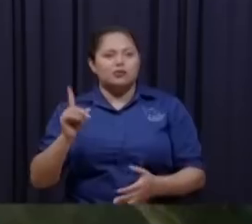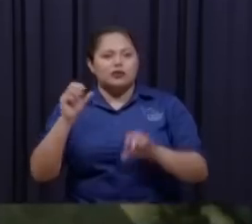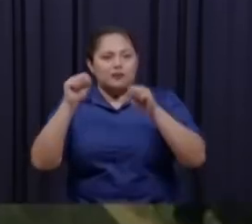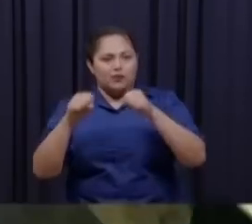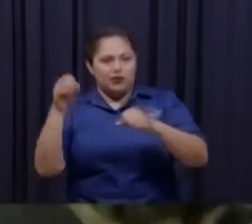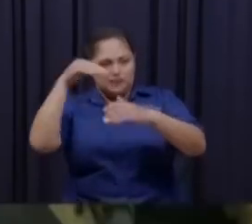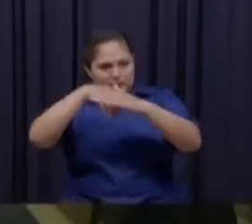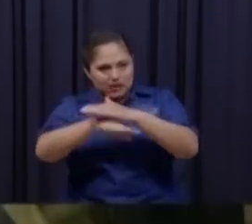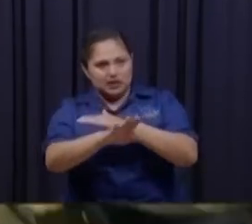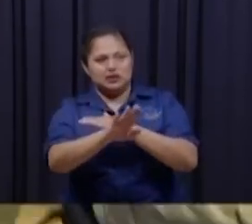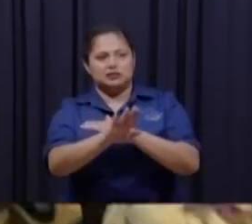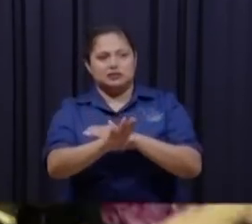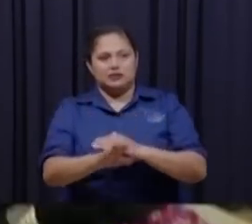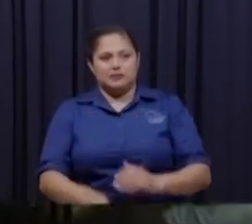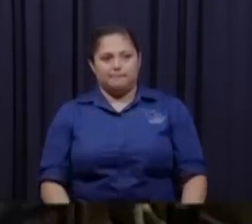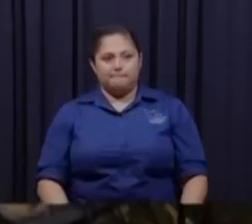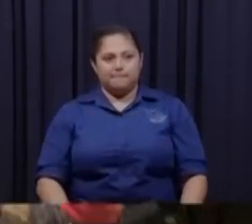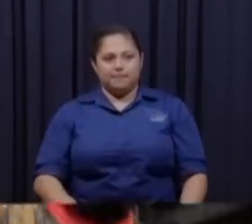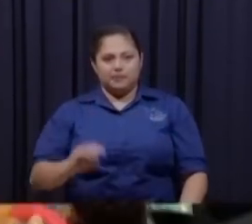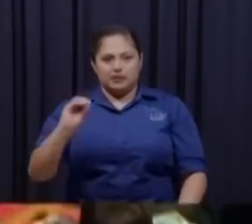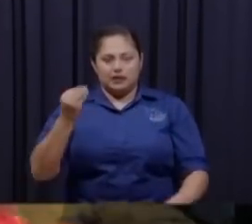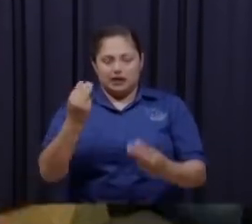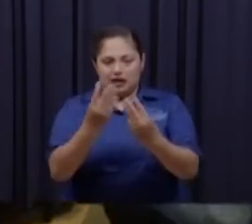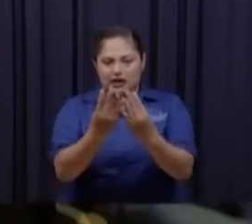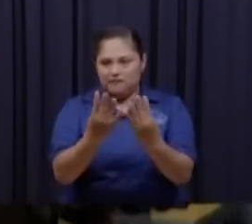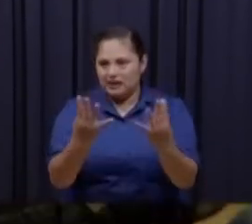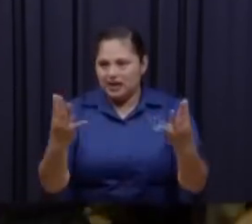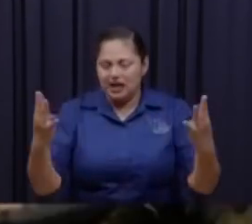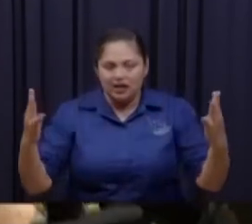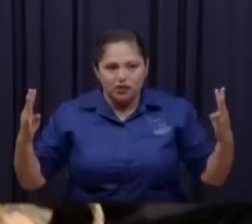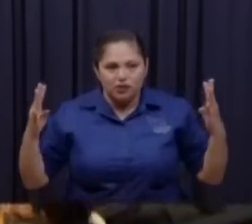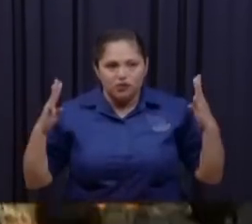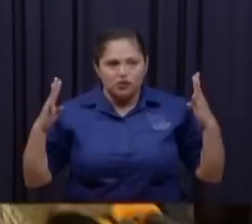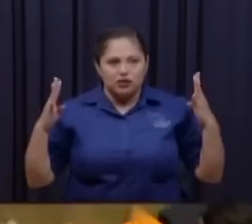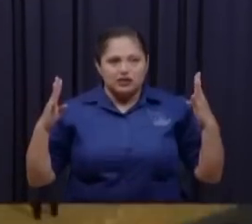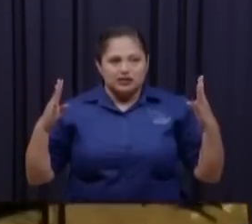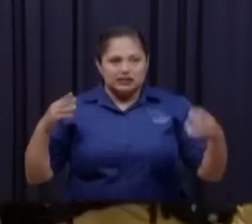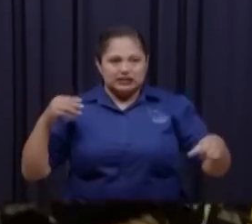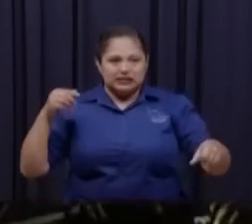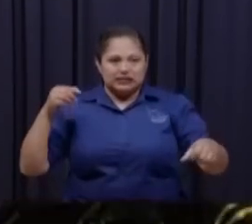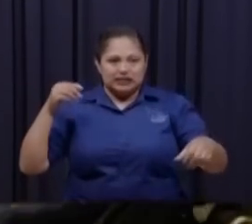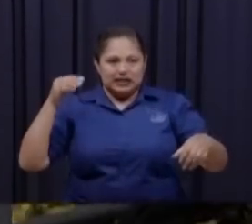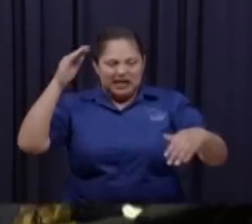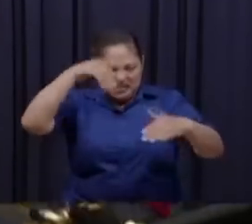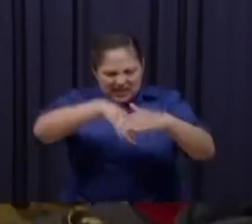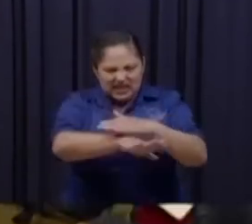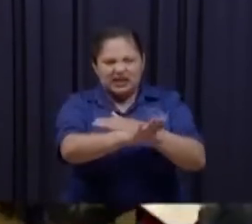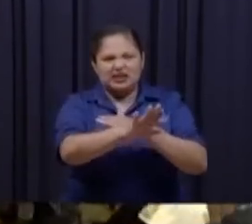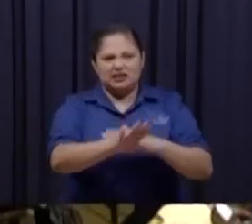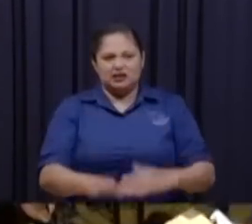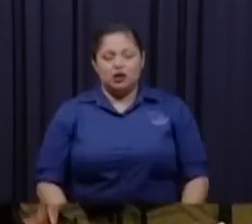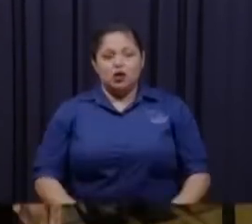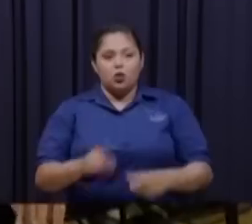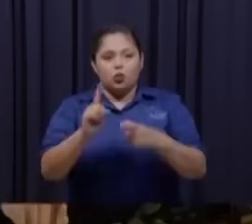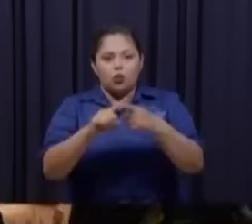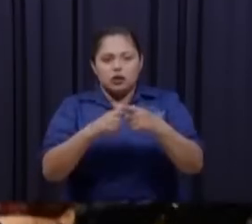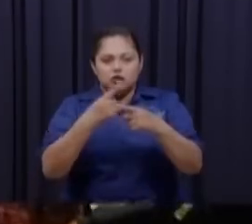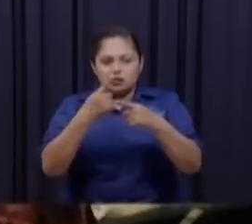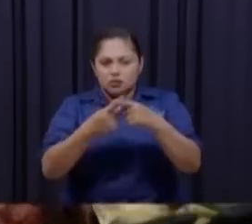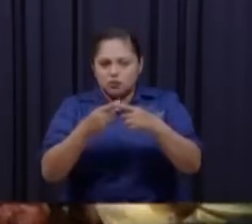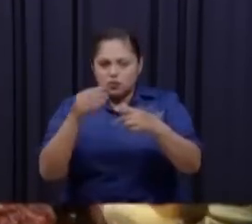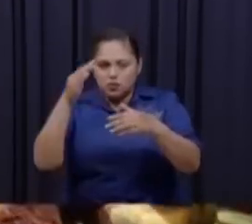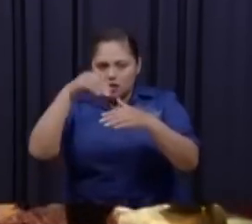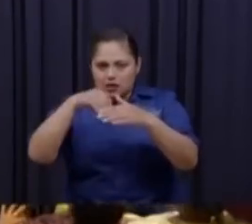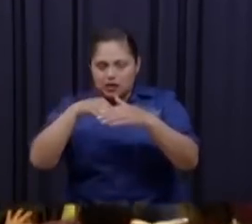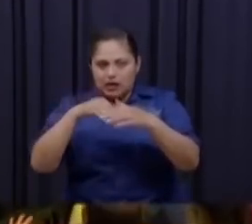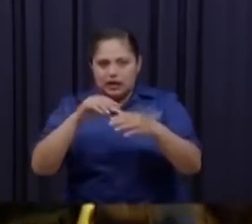meter, que el vallado esté aportillado. Ahí es donde él trata de meter. Cuando se subvierte el orden